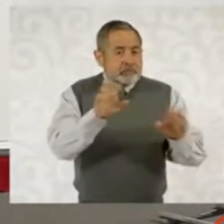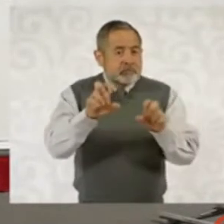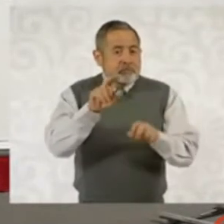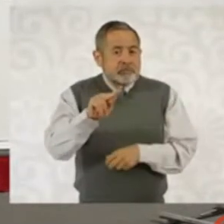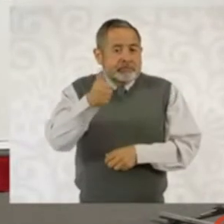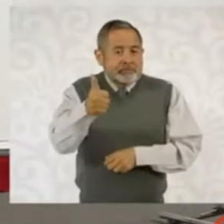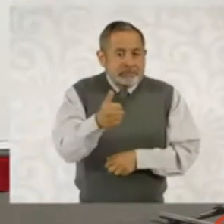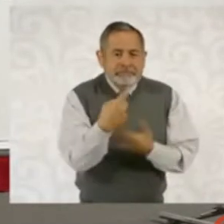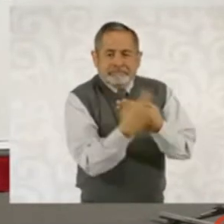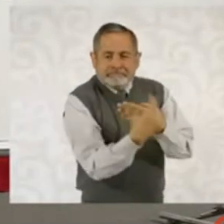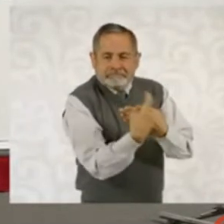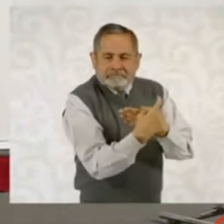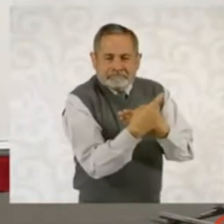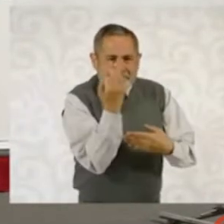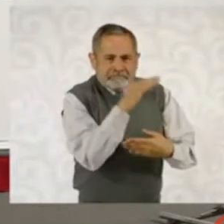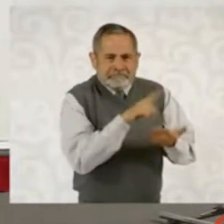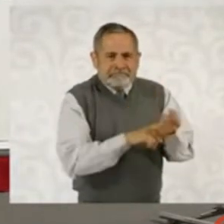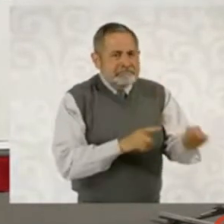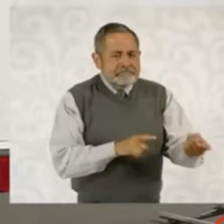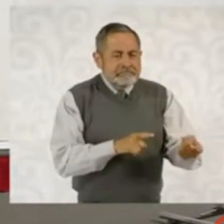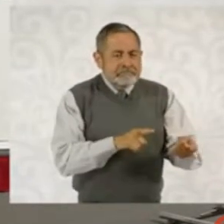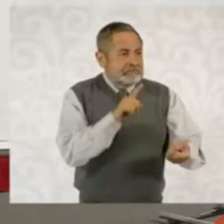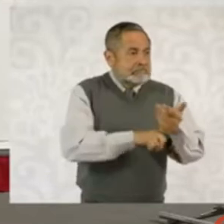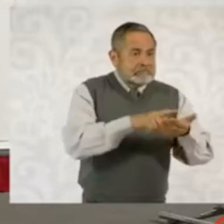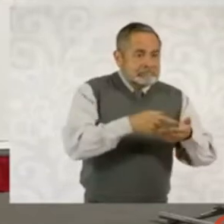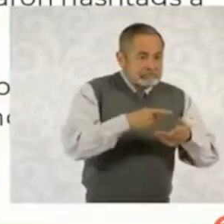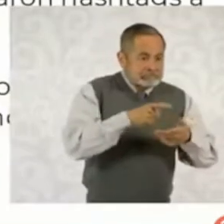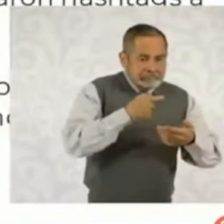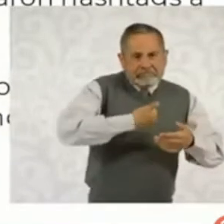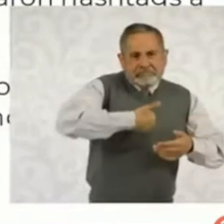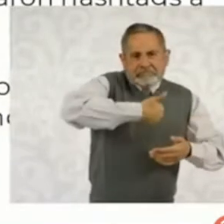87,866 cuentas bots que han intervenido generando